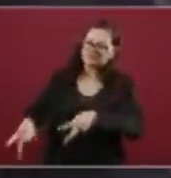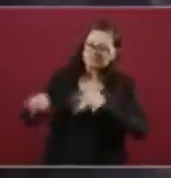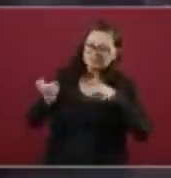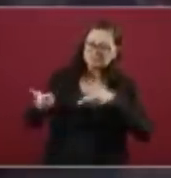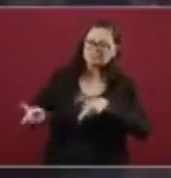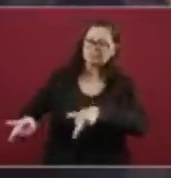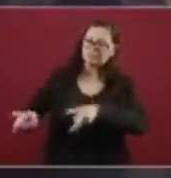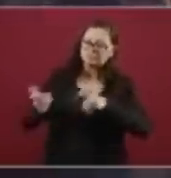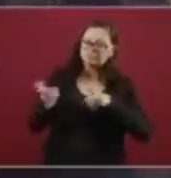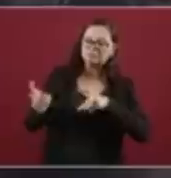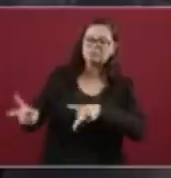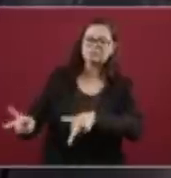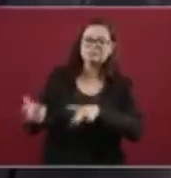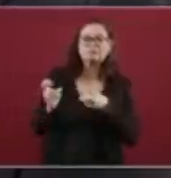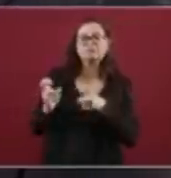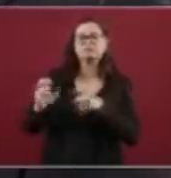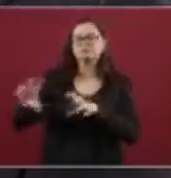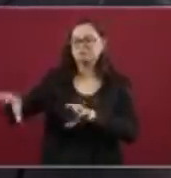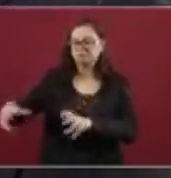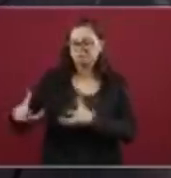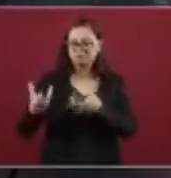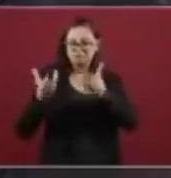por la utilización